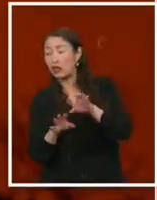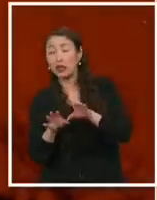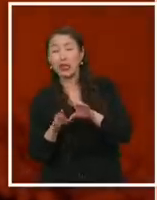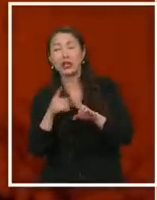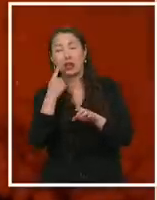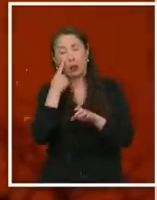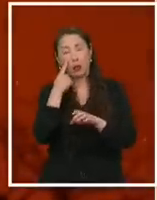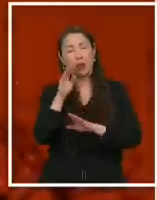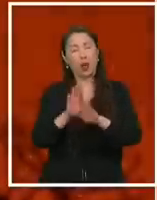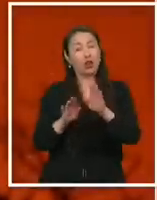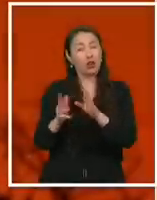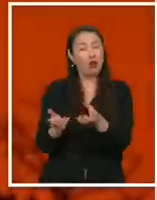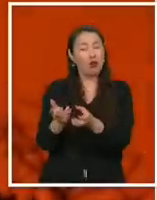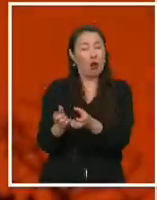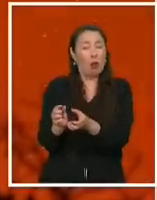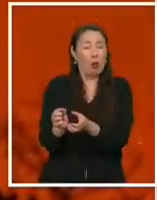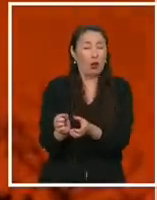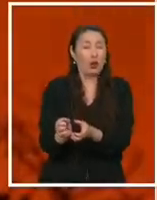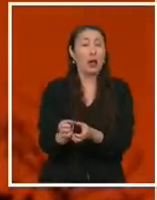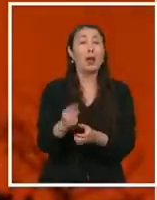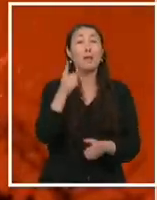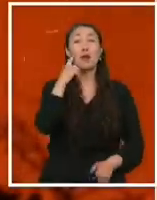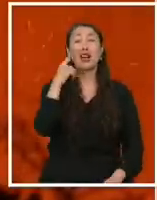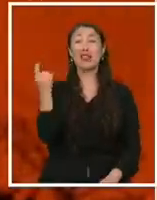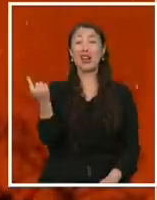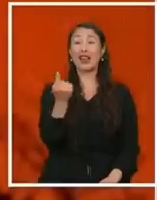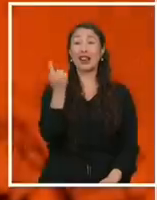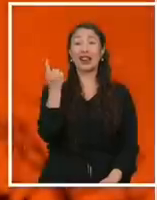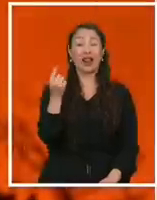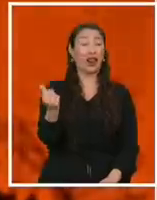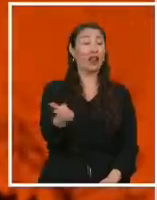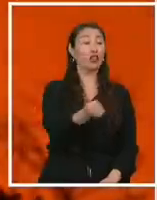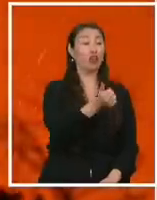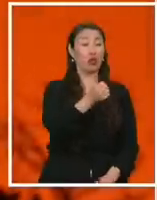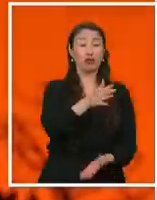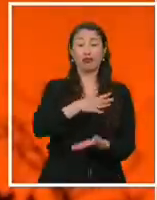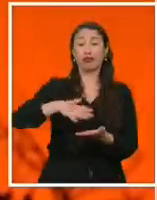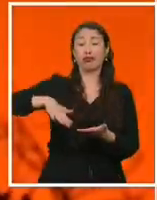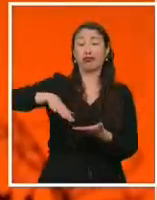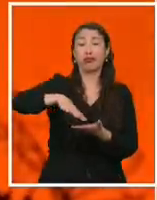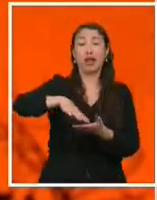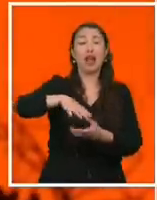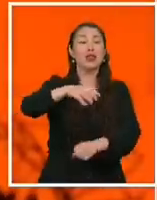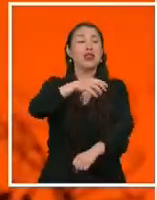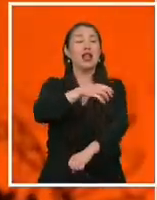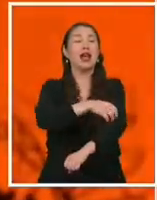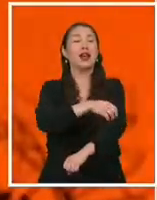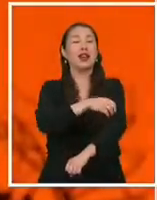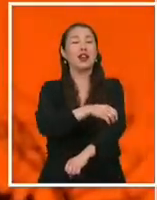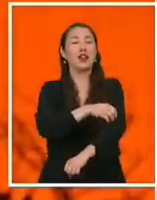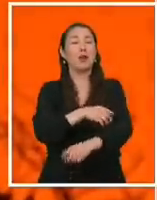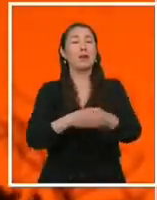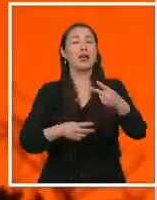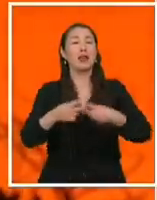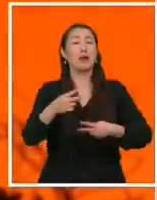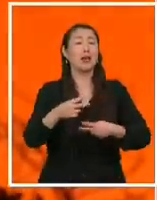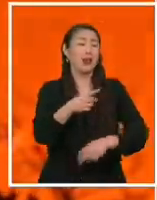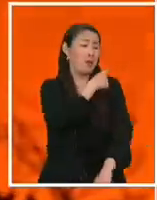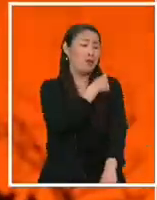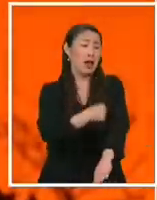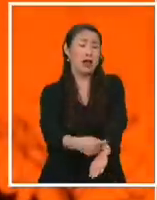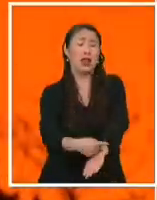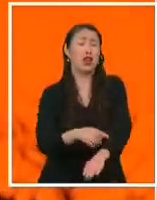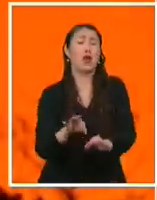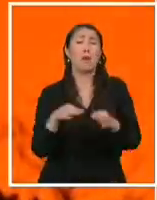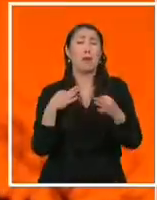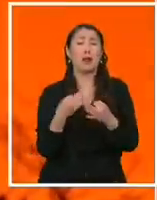fuego. Pero yo le quería dar una recomendación general a las personas de toda la región y de todo el país. Y por favor, cuidémonos, porque en las